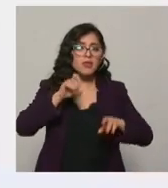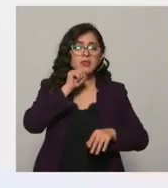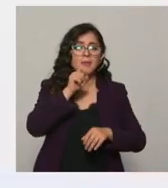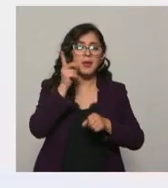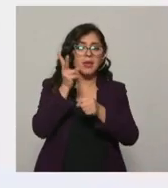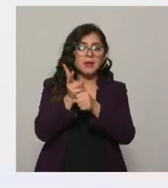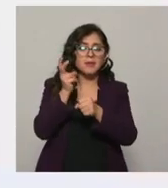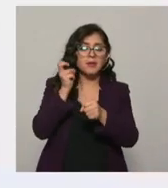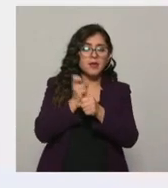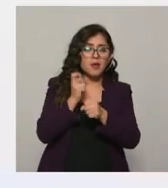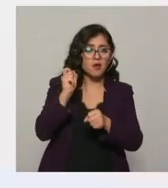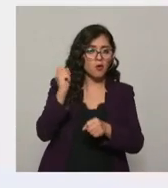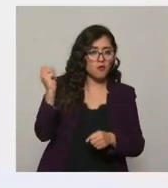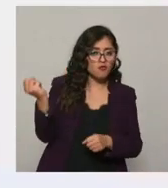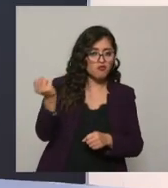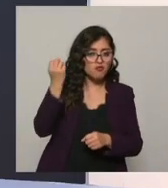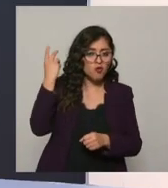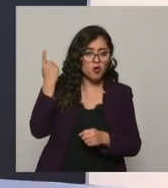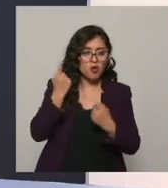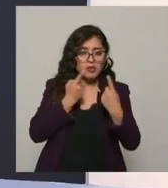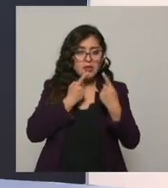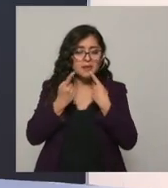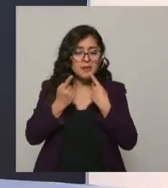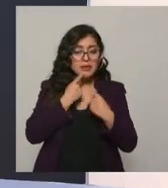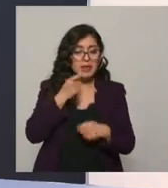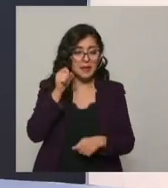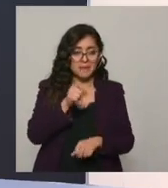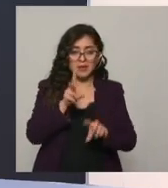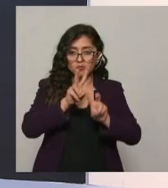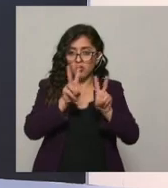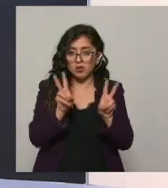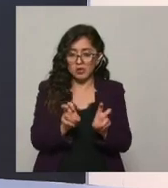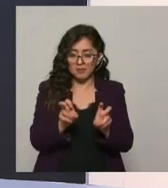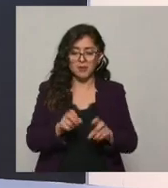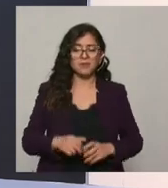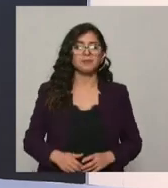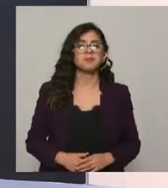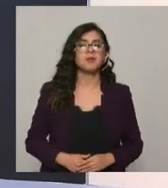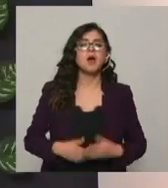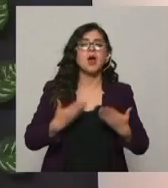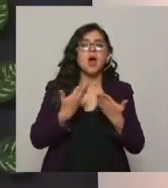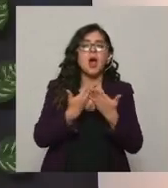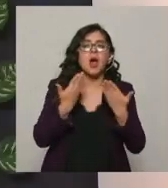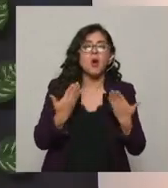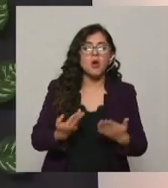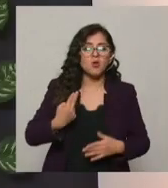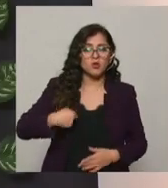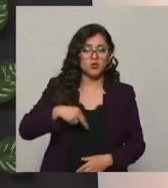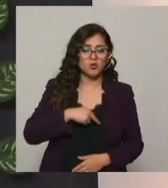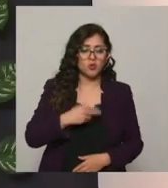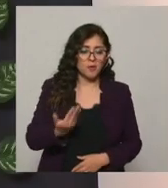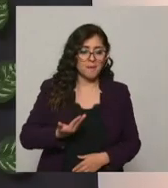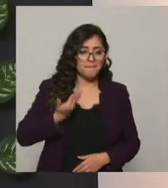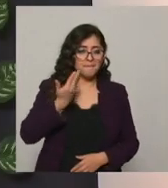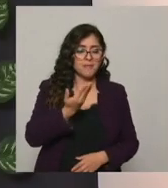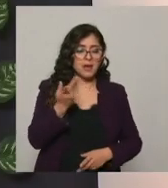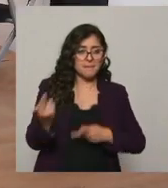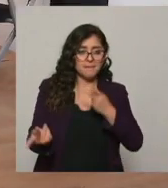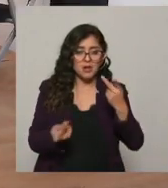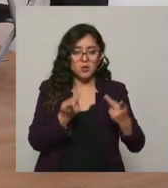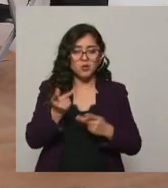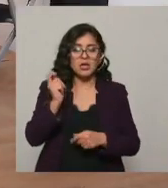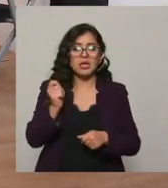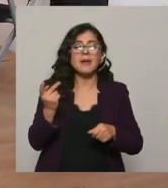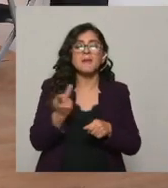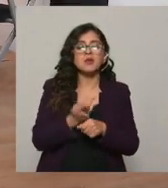también en los foros de debate y de análisis sobre este tema. Así que vamos a plantear Una pregunta importante sobre el día de ayer,